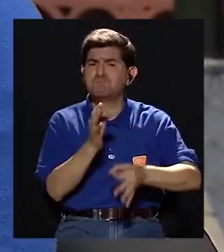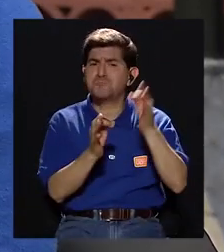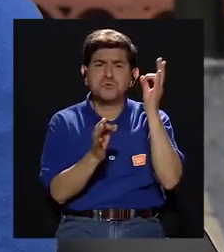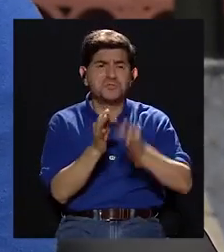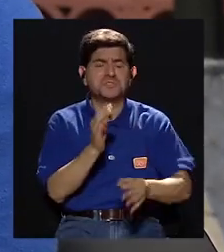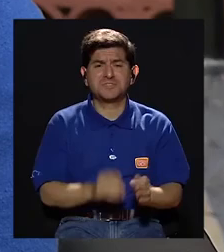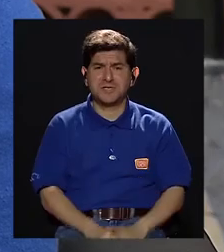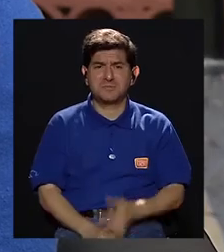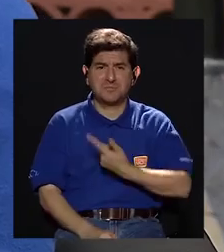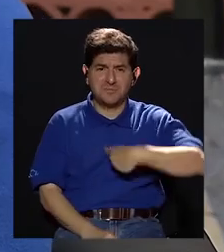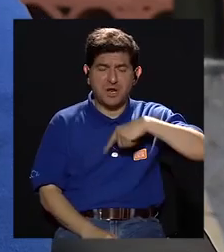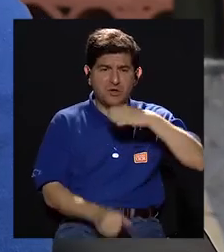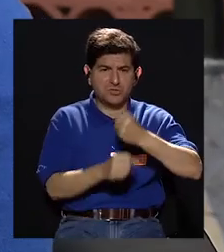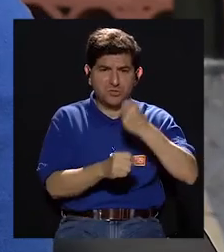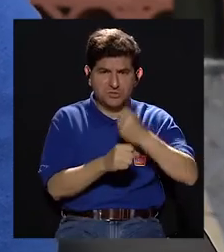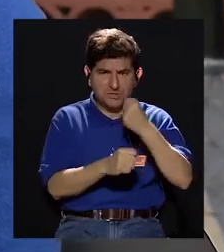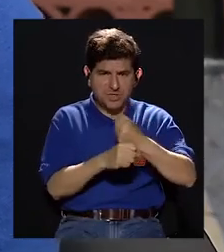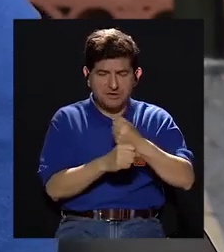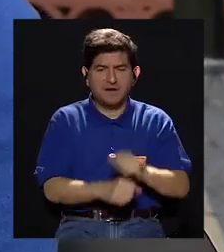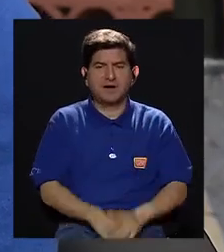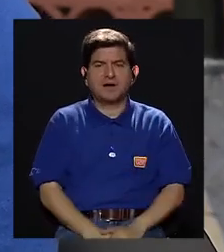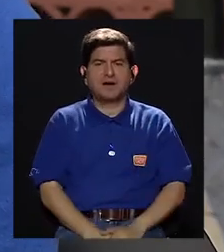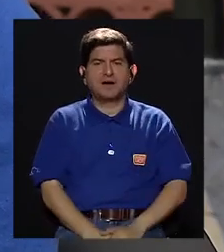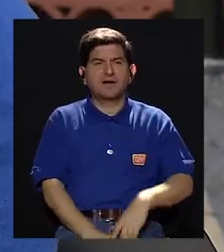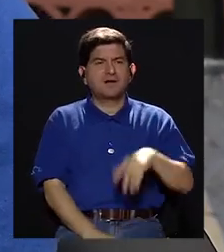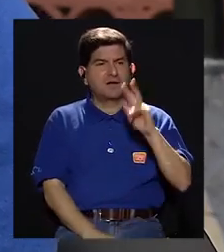muy sencillo, nosotros trabajamos con tres